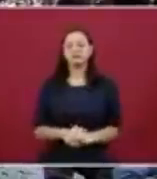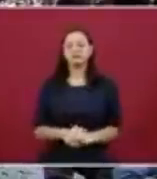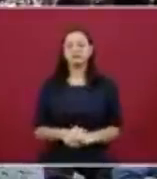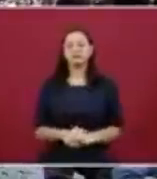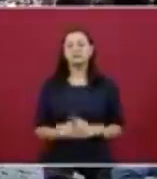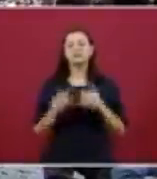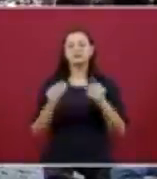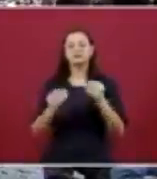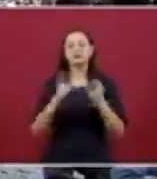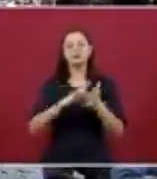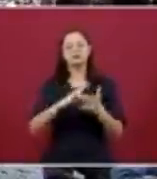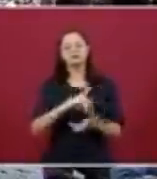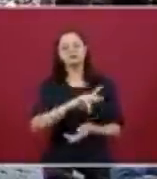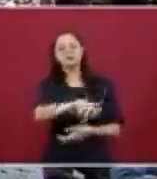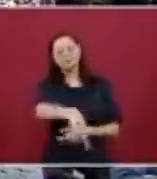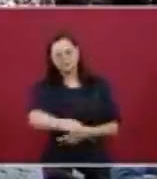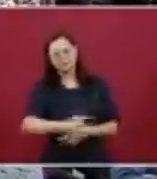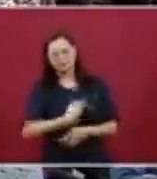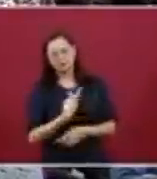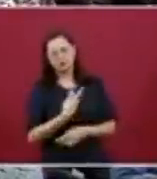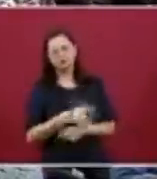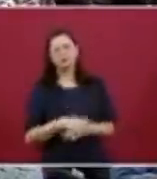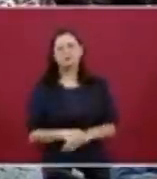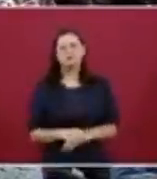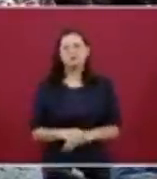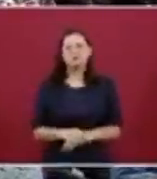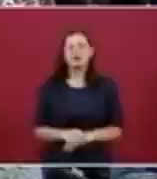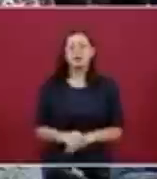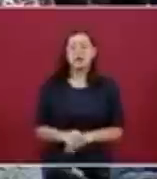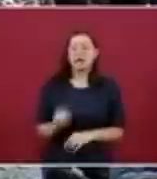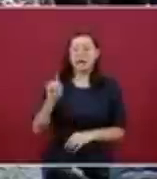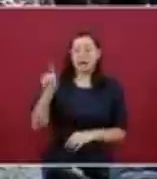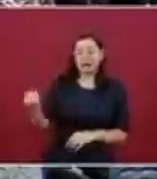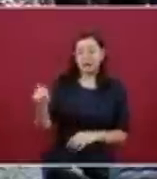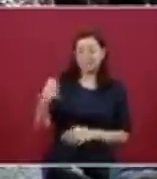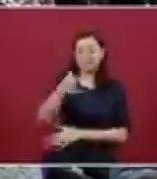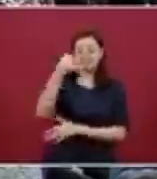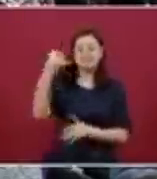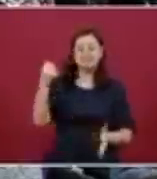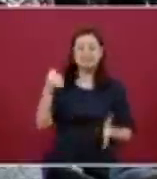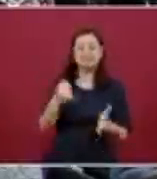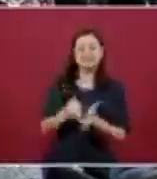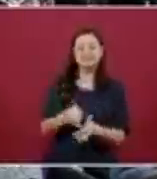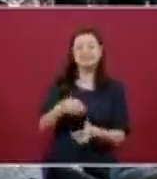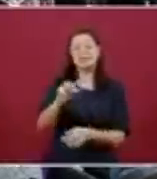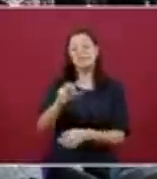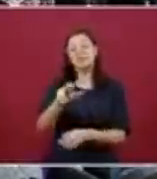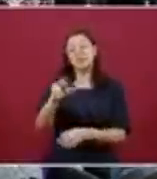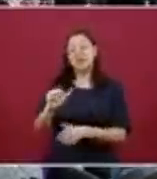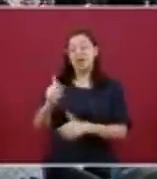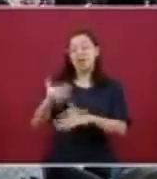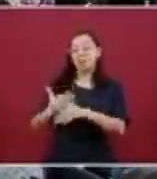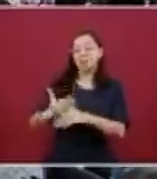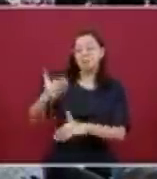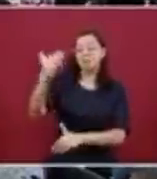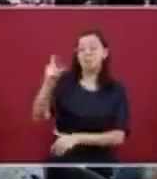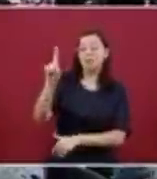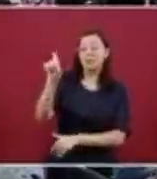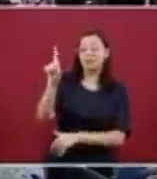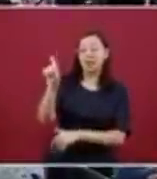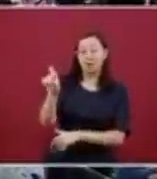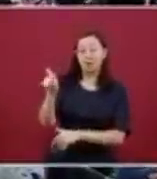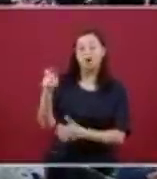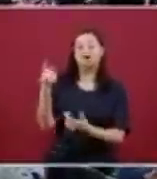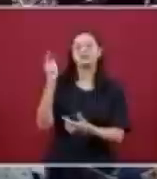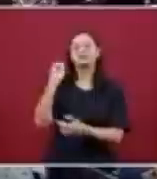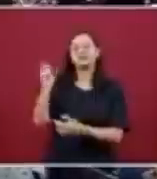Muchas gracias por tu pregunta. El Centro Muros de Agua José Revueltas está conectado y es un trabajo transversal que estamos haciendo